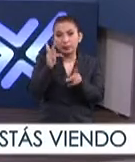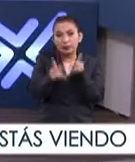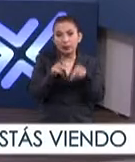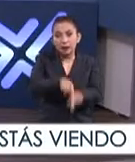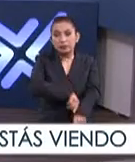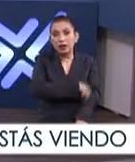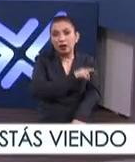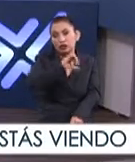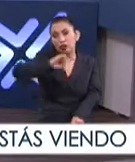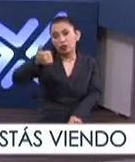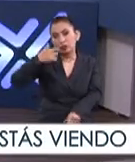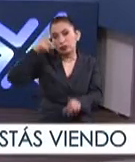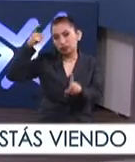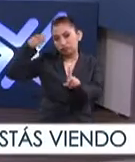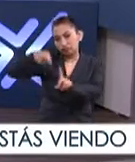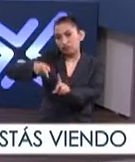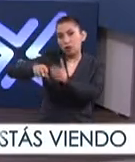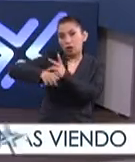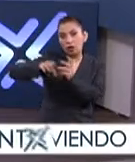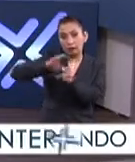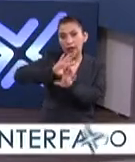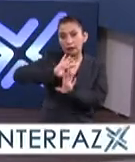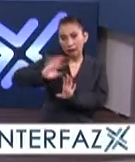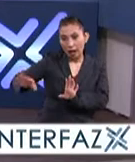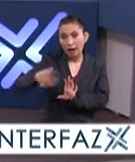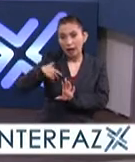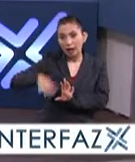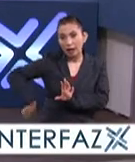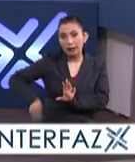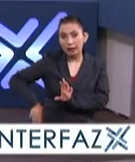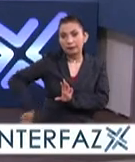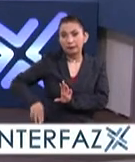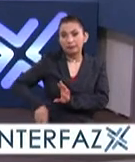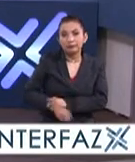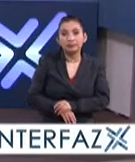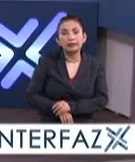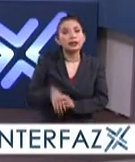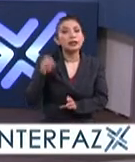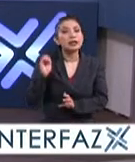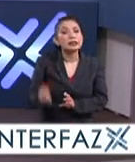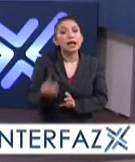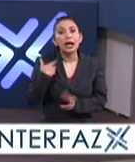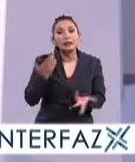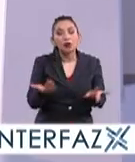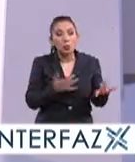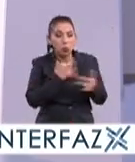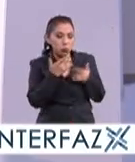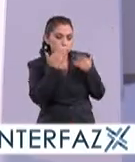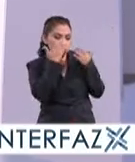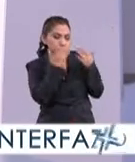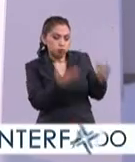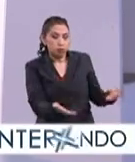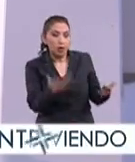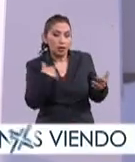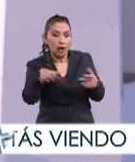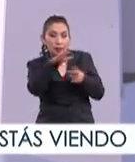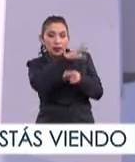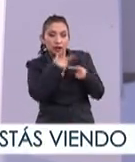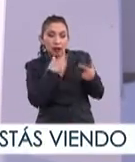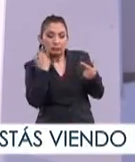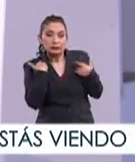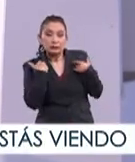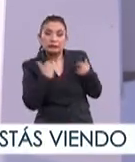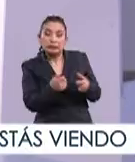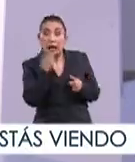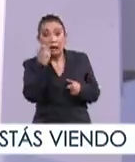esto y también de otro aspecto muy importante que ya mencionabas un poco, Francesca, que es la sensibilización de la sociedad, que